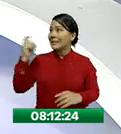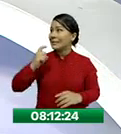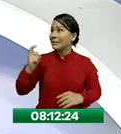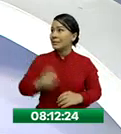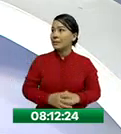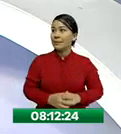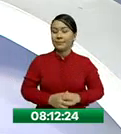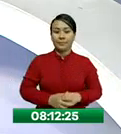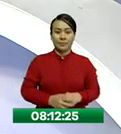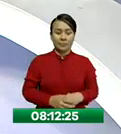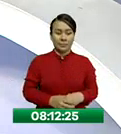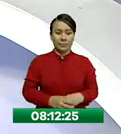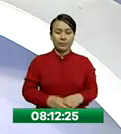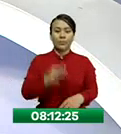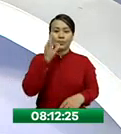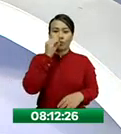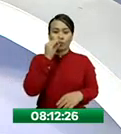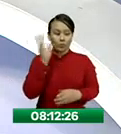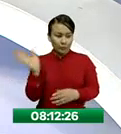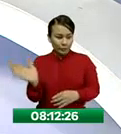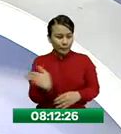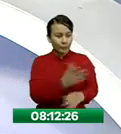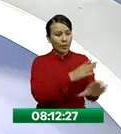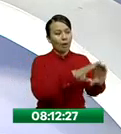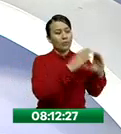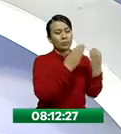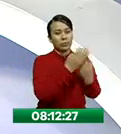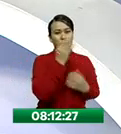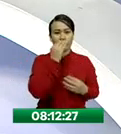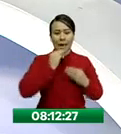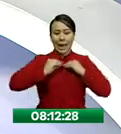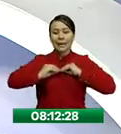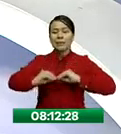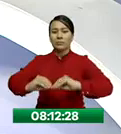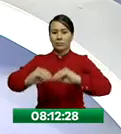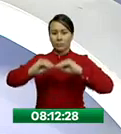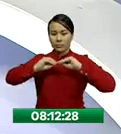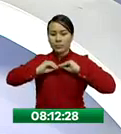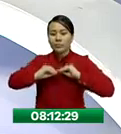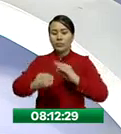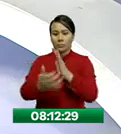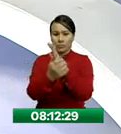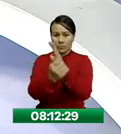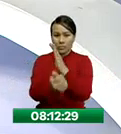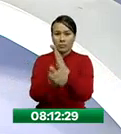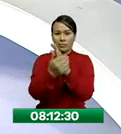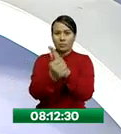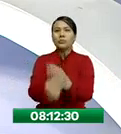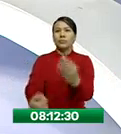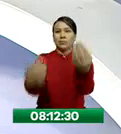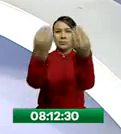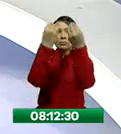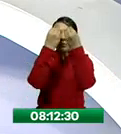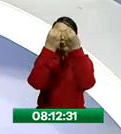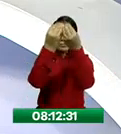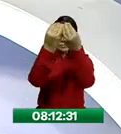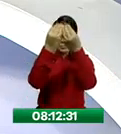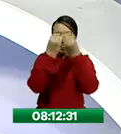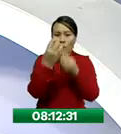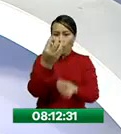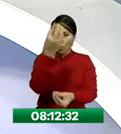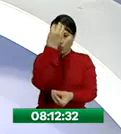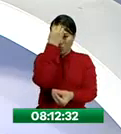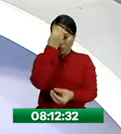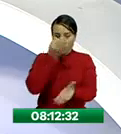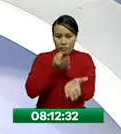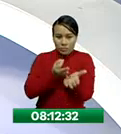Entonces, lo que es tránsito, a la Comisión de Tránsito. Y ya lo que es formación, estructura de conducta, de